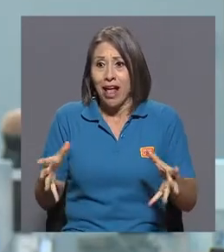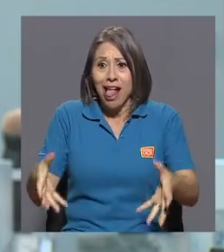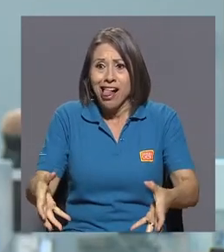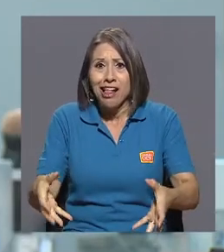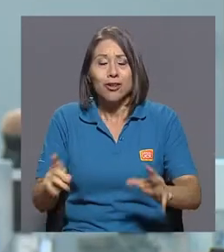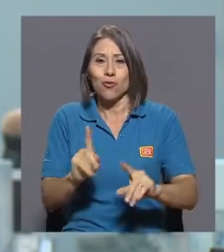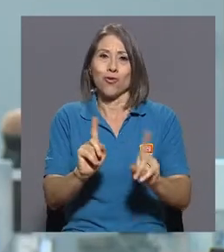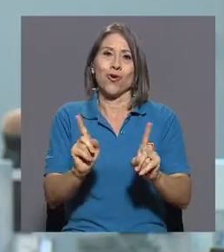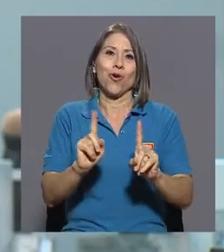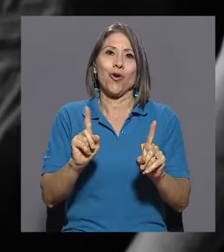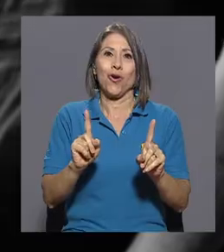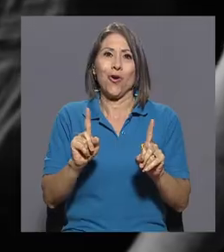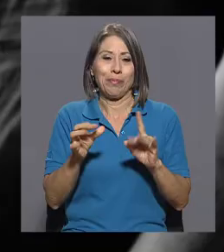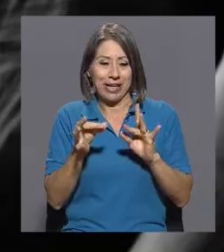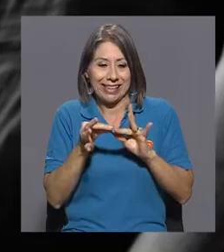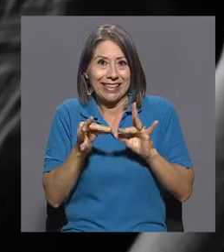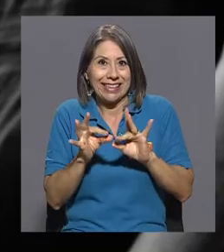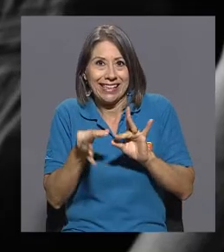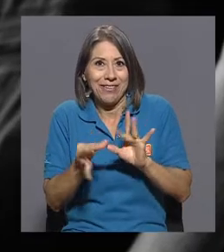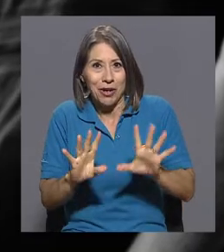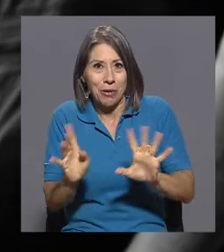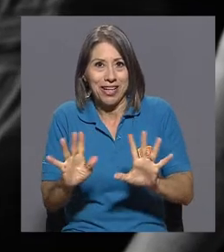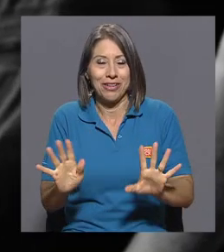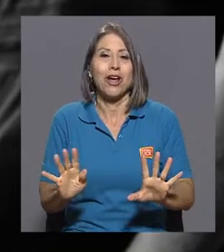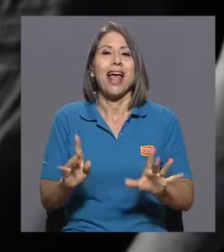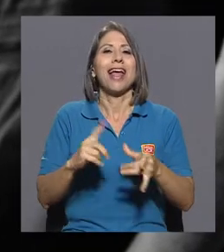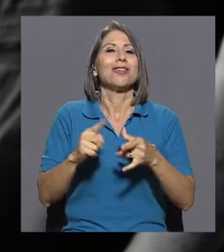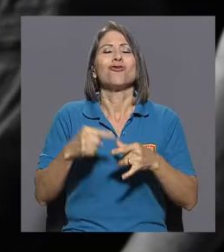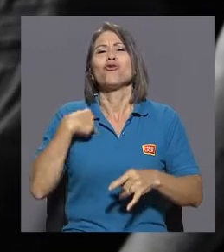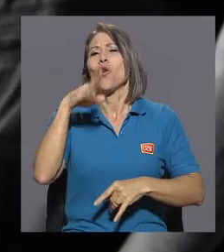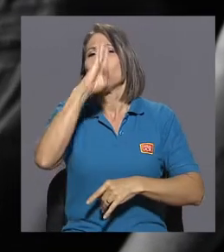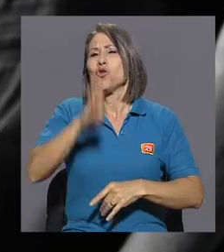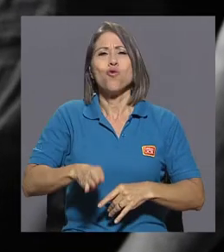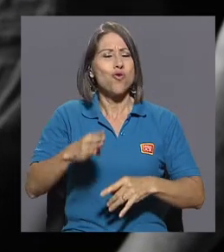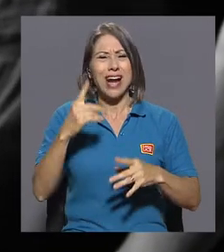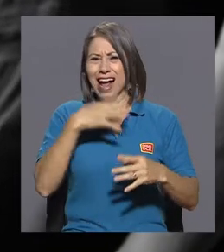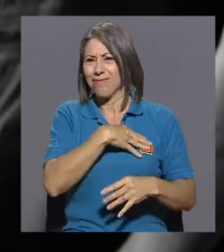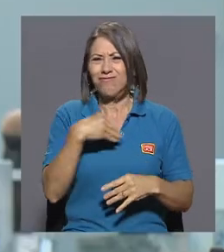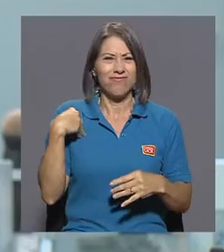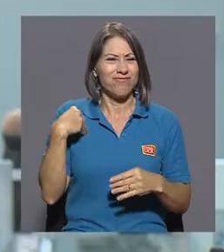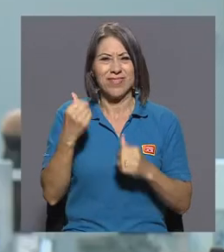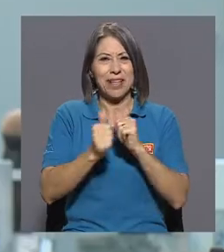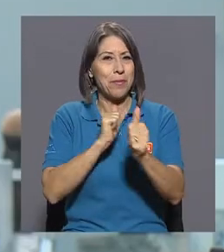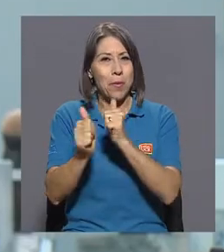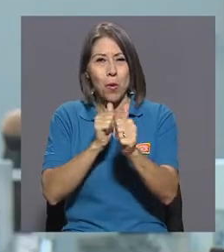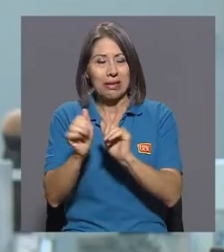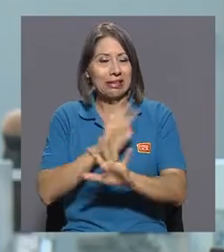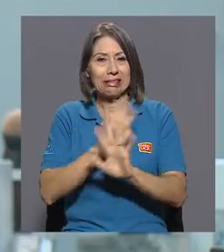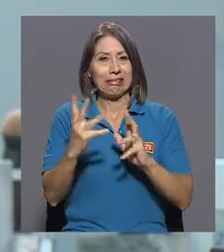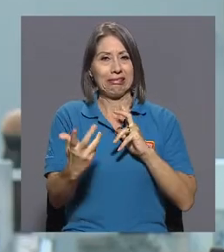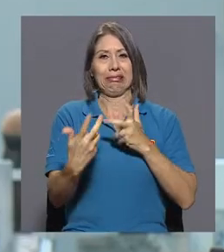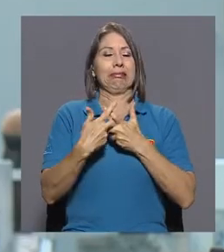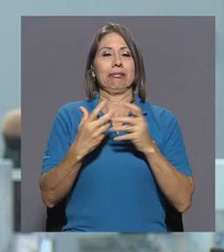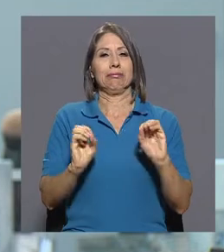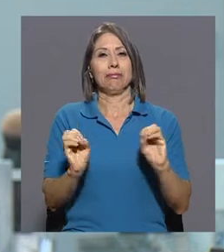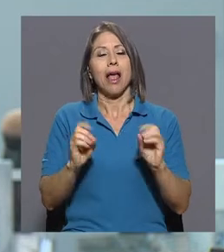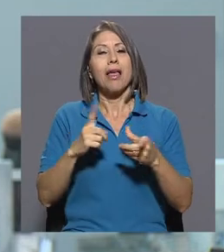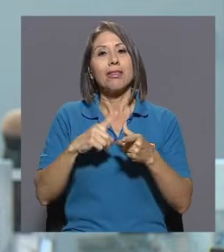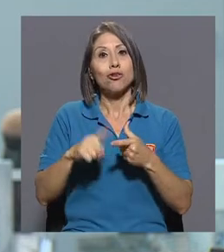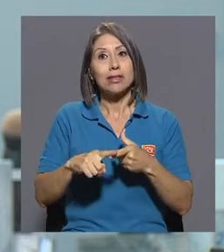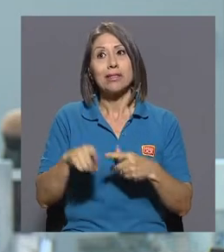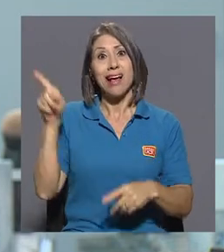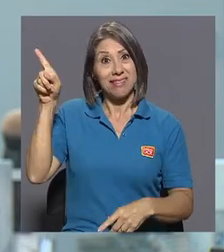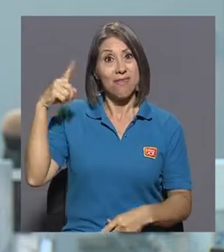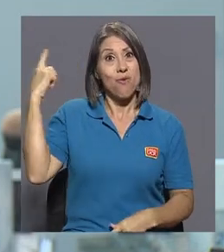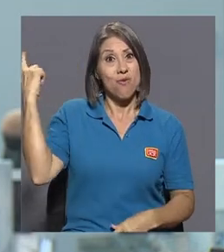una uña o algo. Y entonces nunca he sido de deportes, nunca me ha gustado, entonces... Era obligatorio, entonces yo me